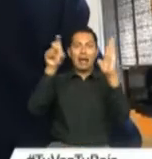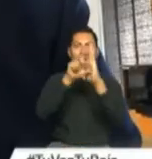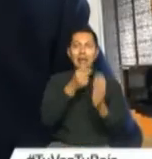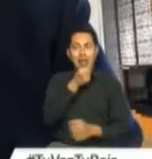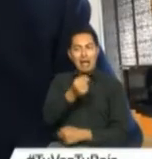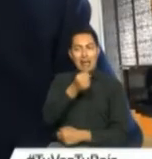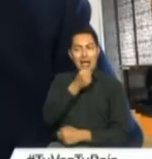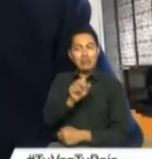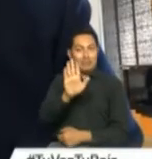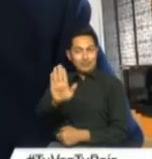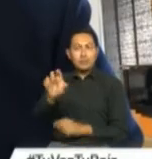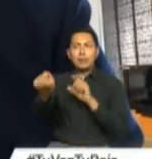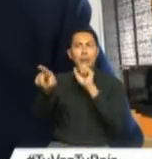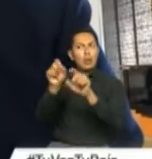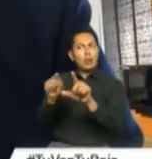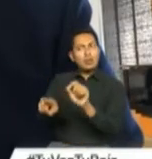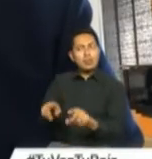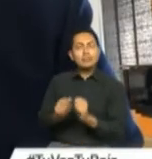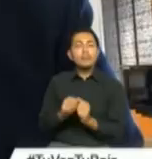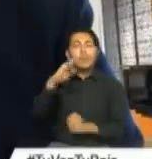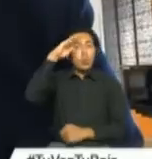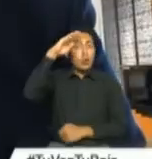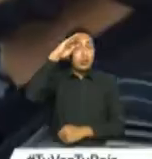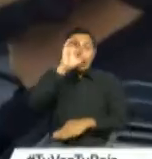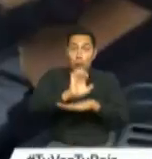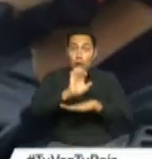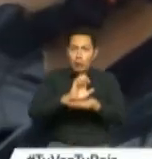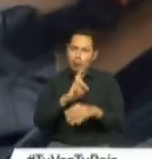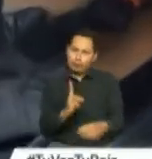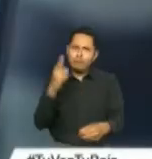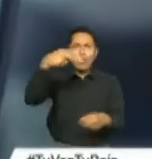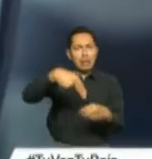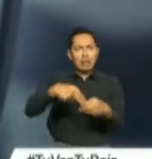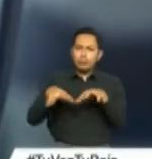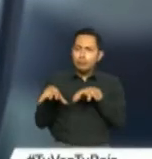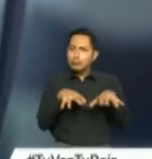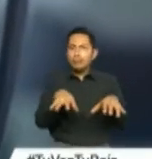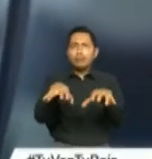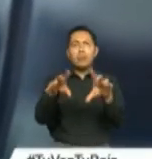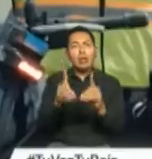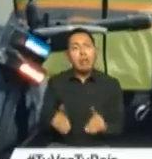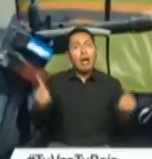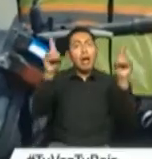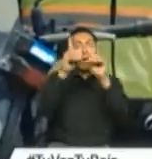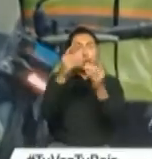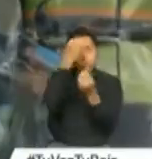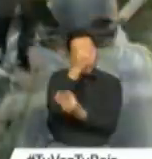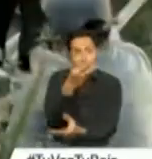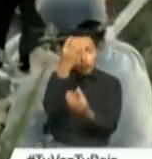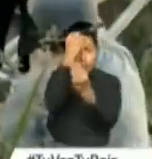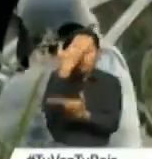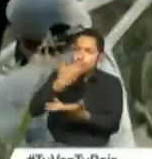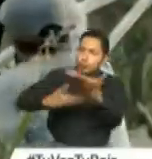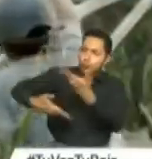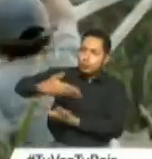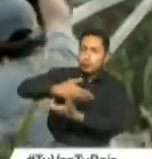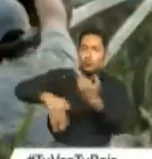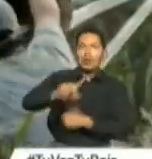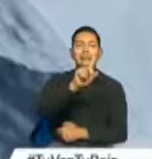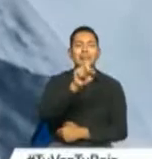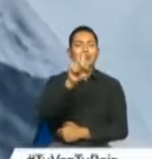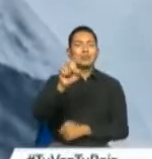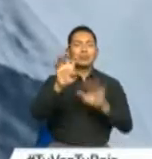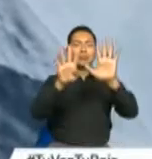que la Policía Nacional está dispuesta a participar activamente en el intercambio de datos e información con los 192 países